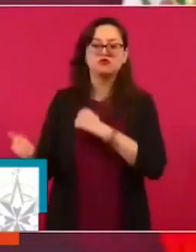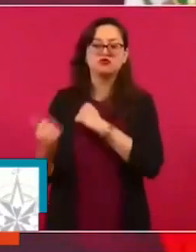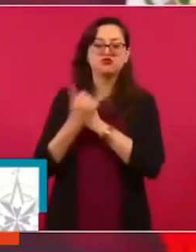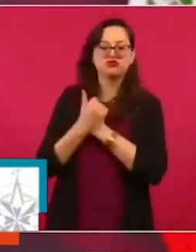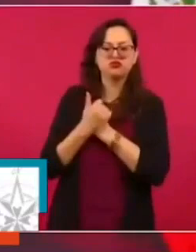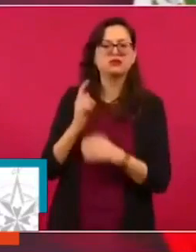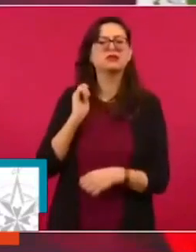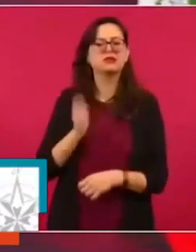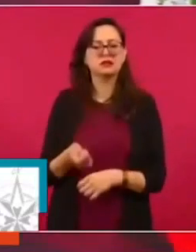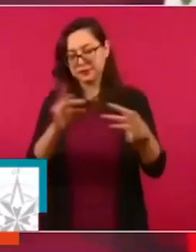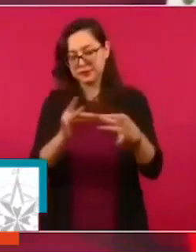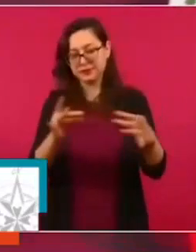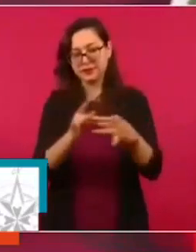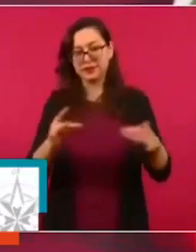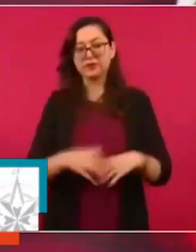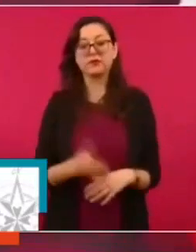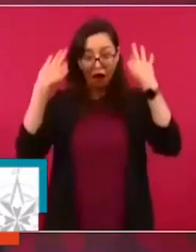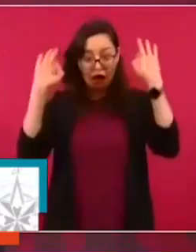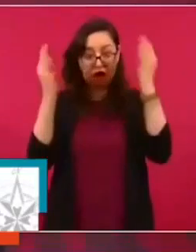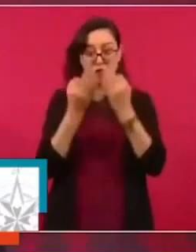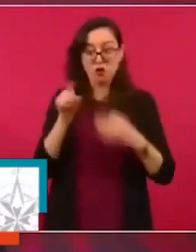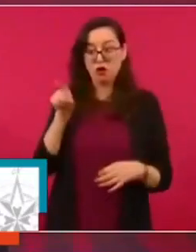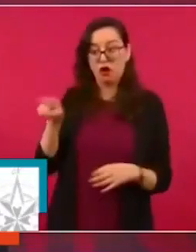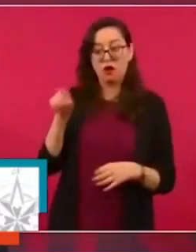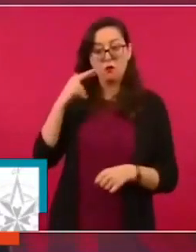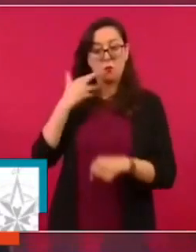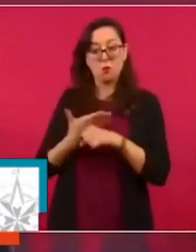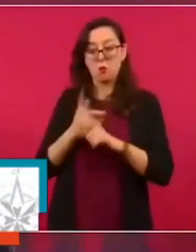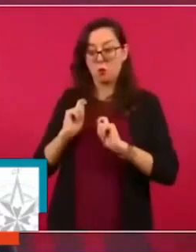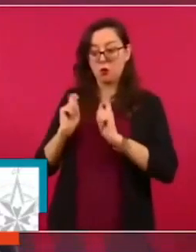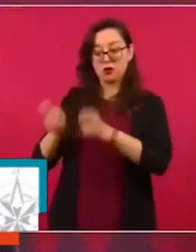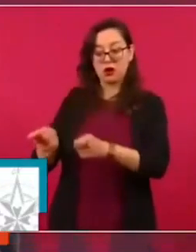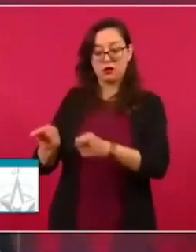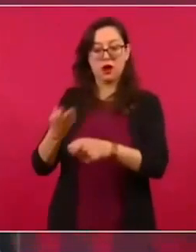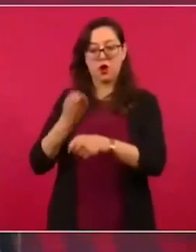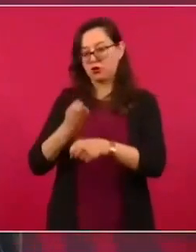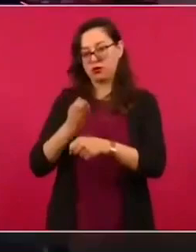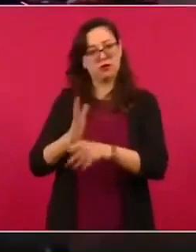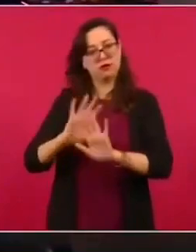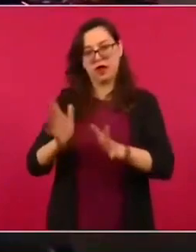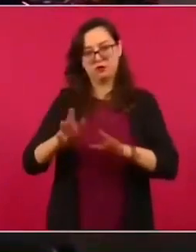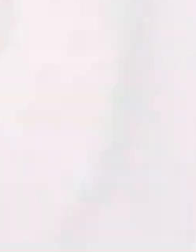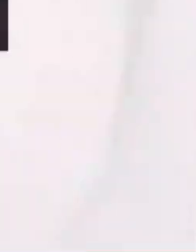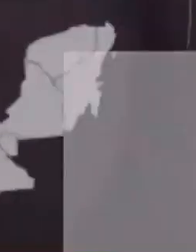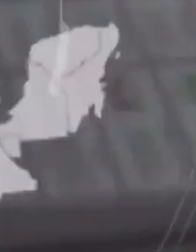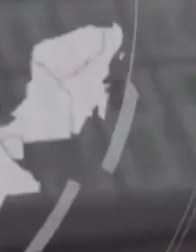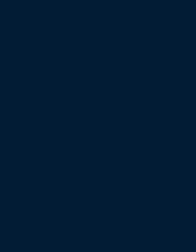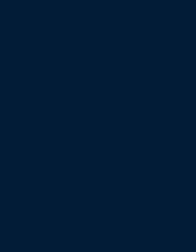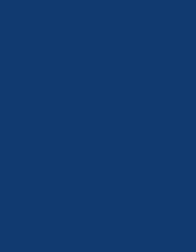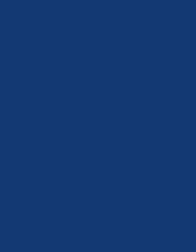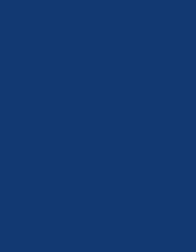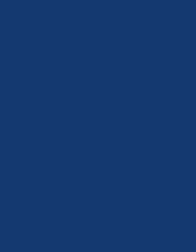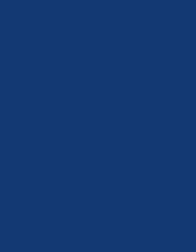él era el encargado de aduanas y platicamos sobre eso, básicamente.